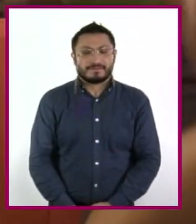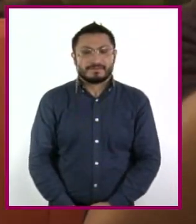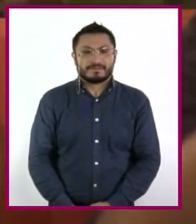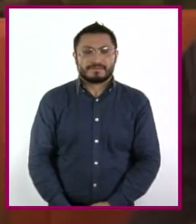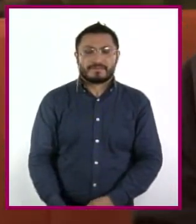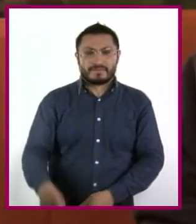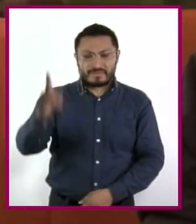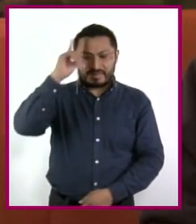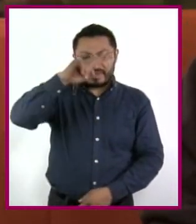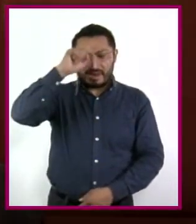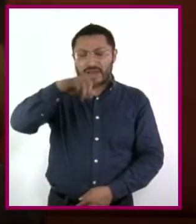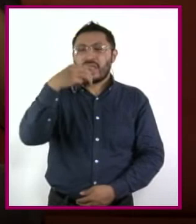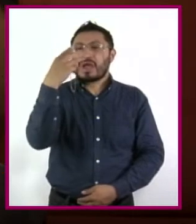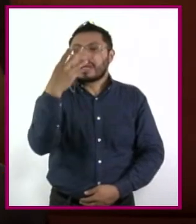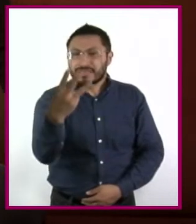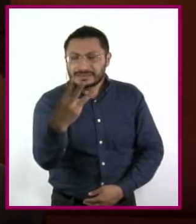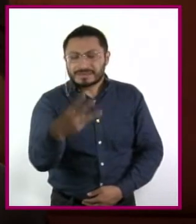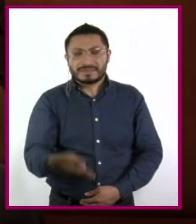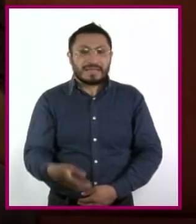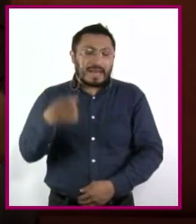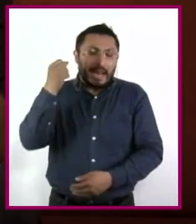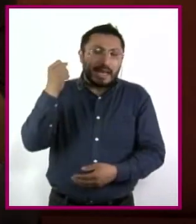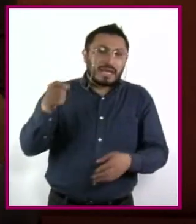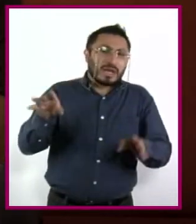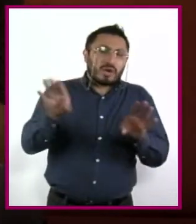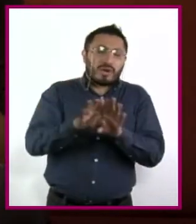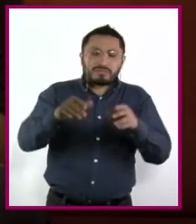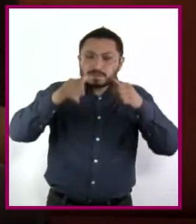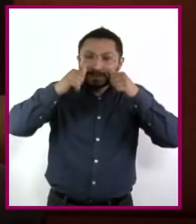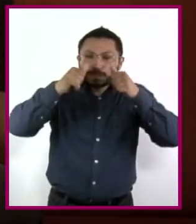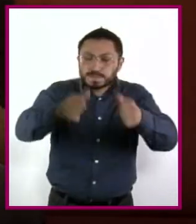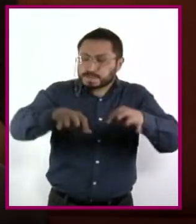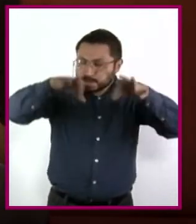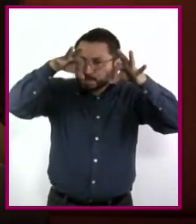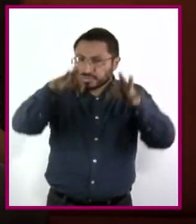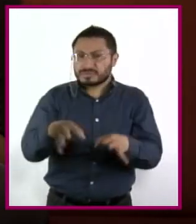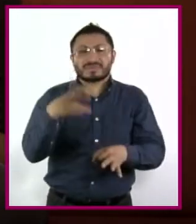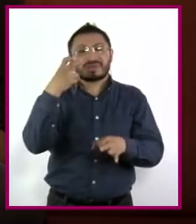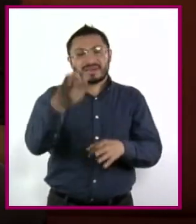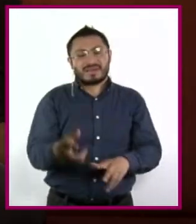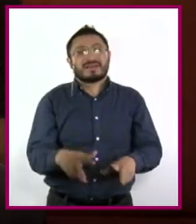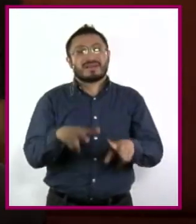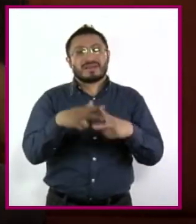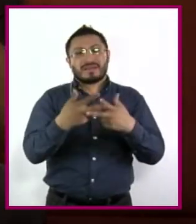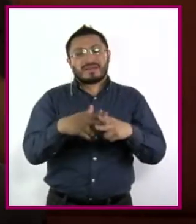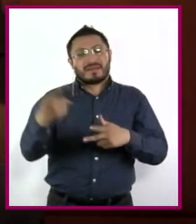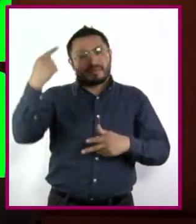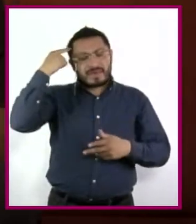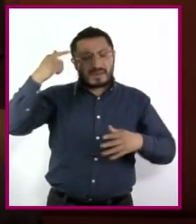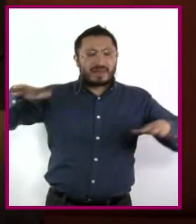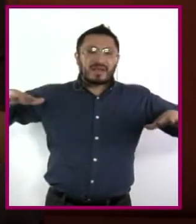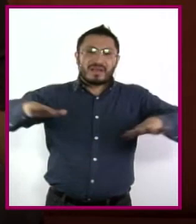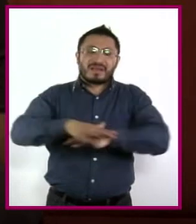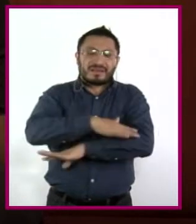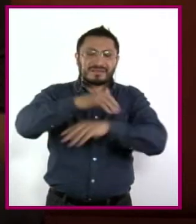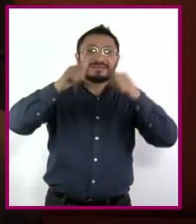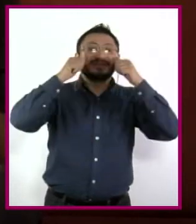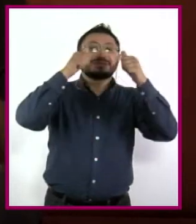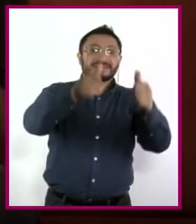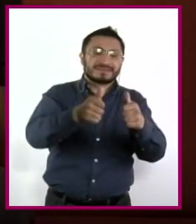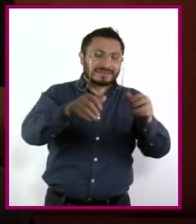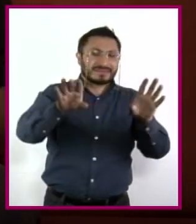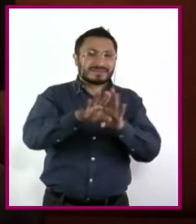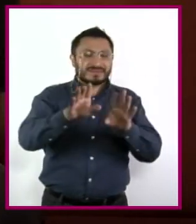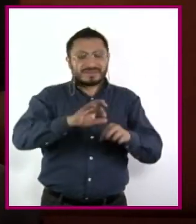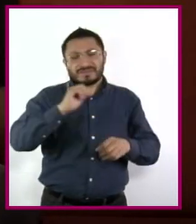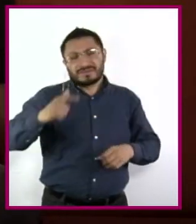Consejo ninja número 3. Las prácticas de atención plena son una herramienta que nos ayuda a cambiar nuestro foco de atención y tomar distancia